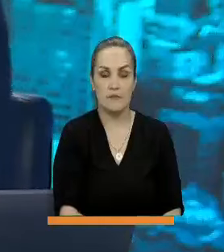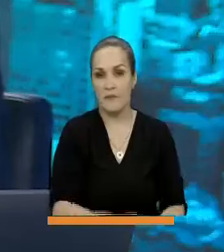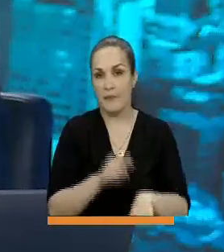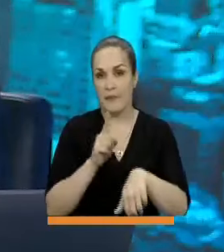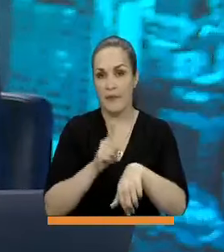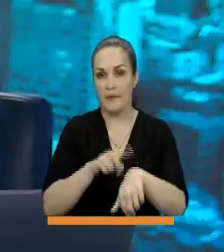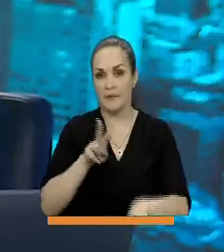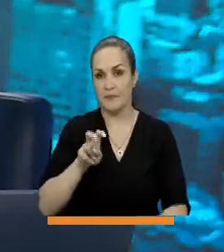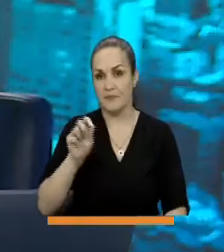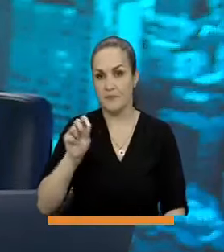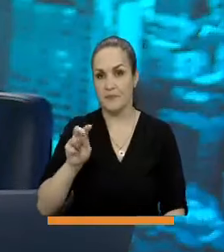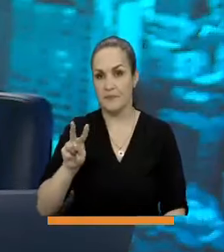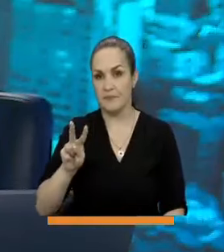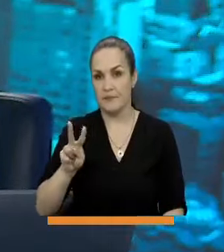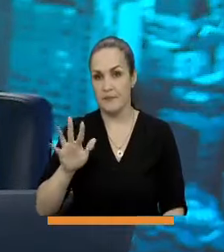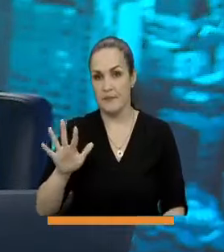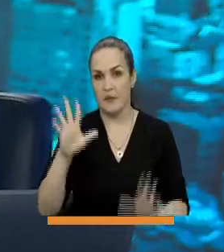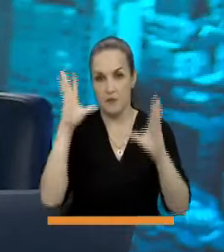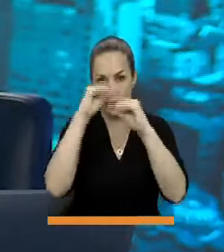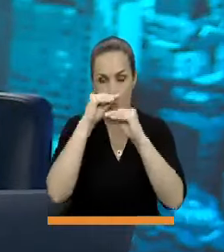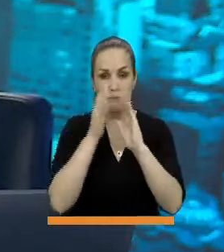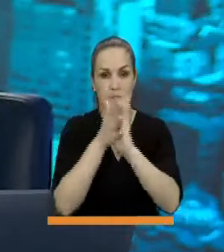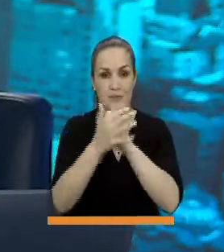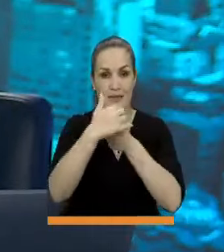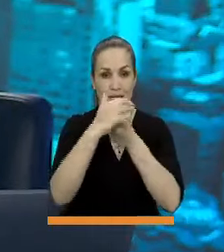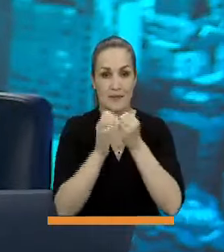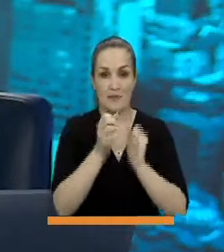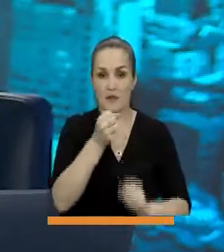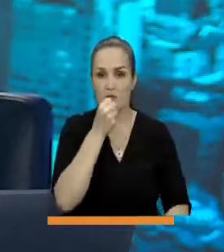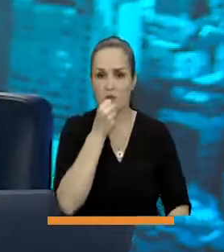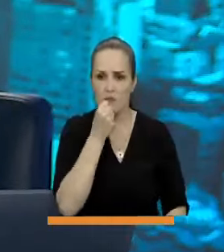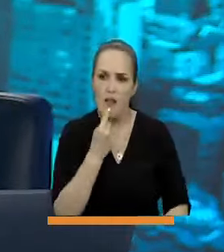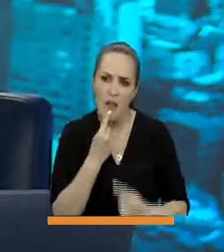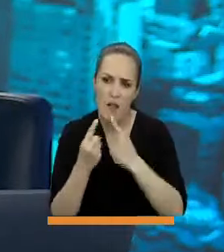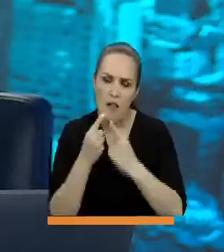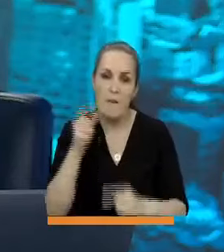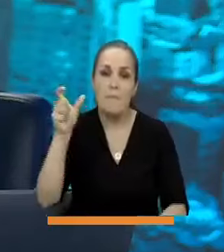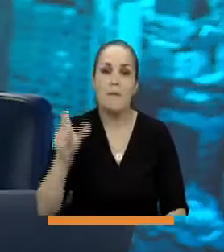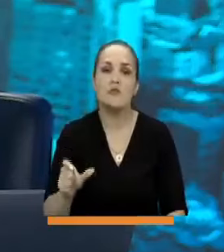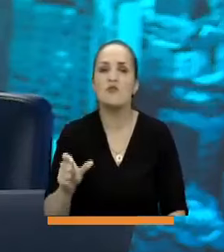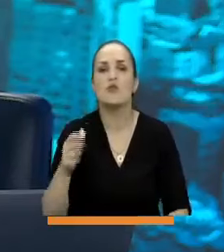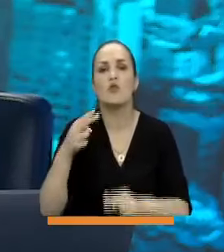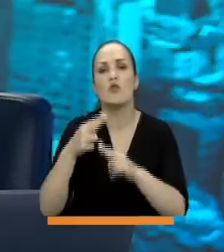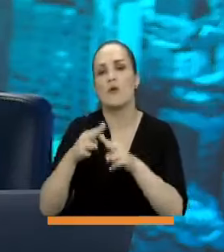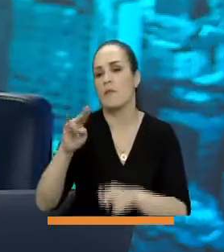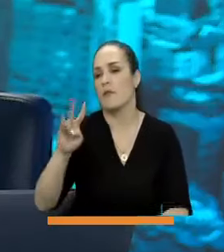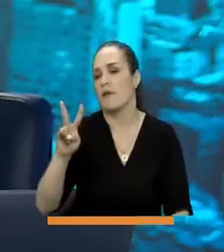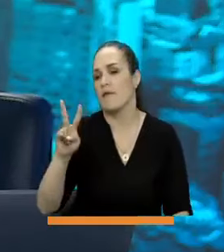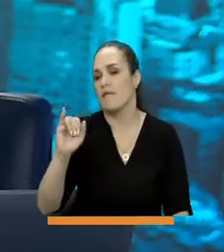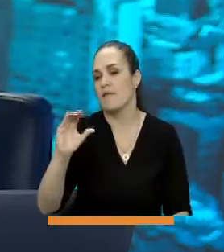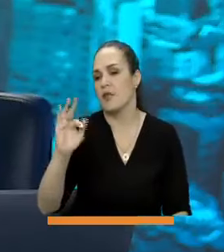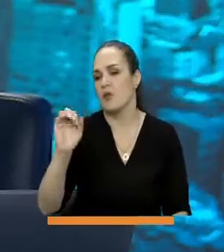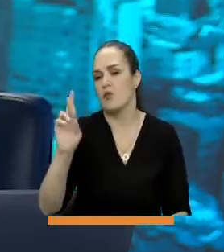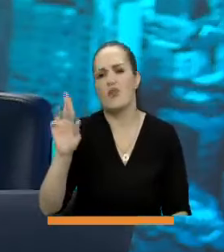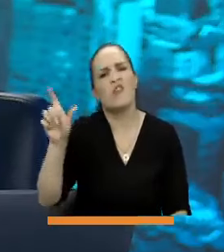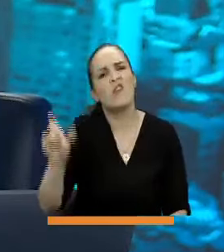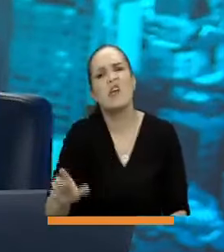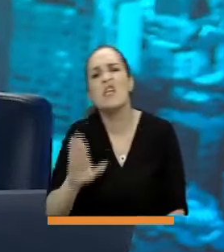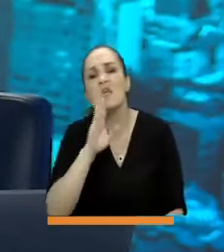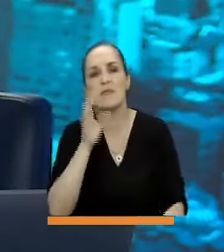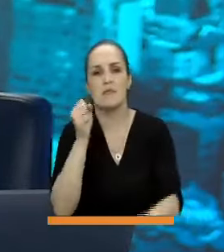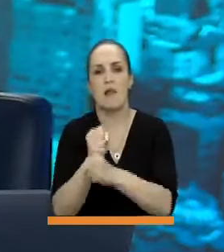7:25 de la noche, RTVC Noticias habló con el periodista e investigador Víctor Peña del Salvador sobre el capítulo de Pegasus en